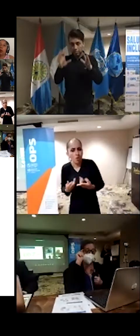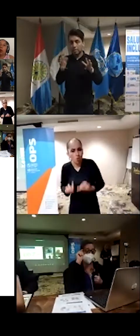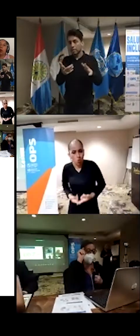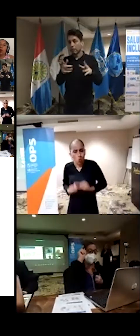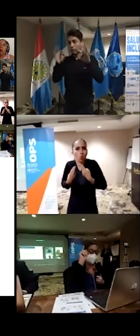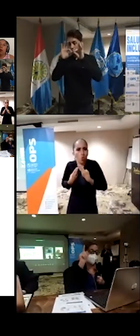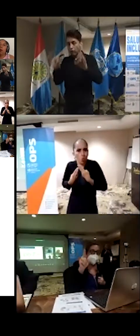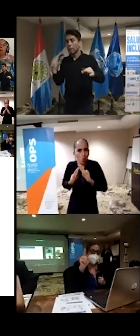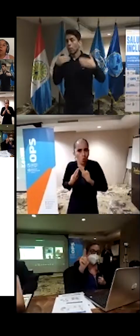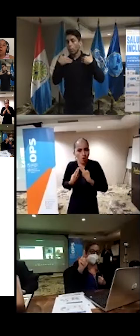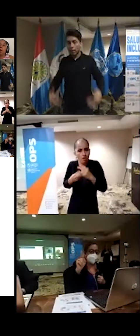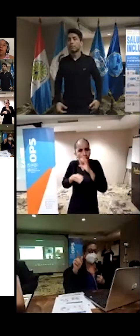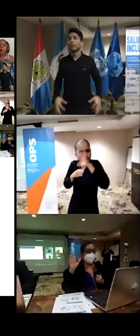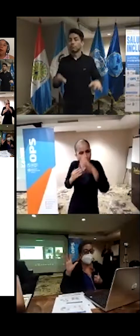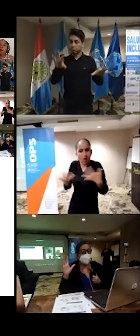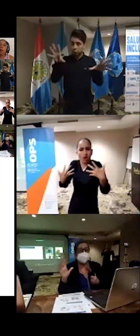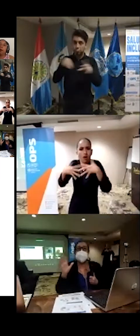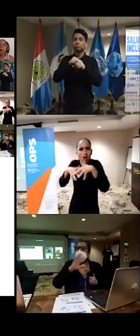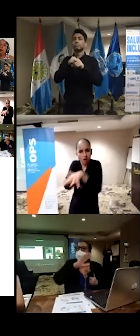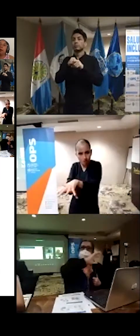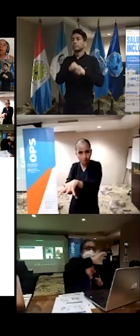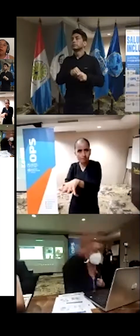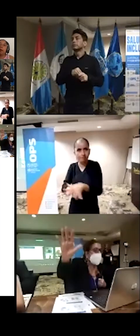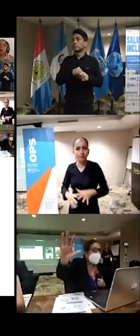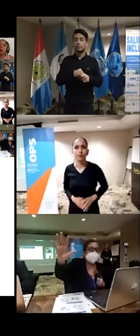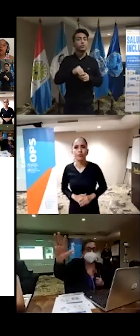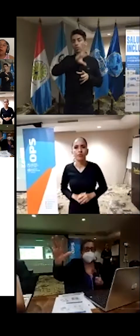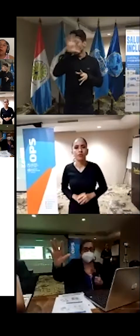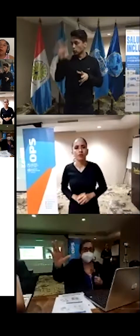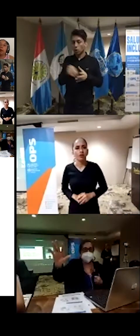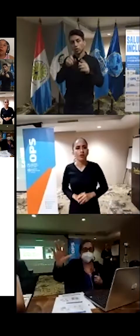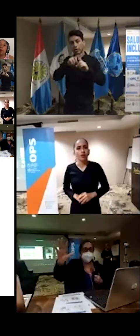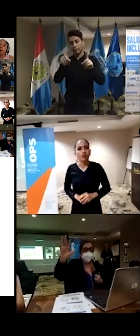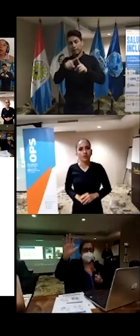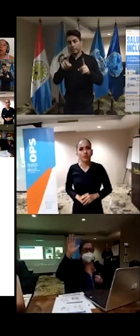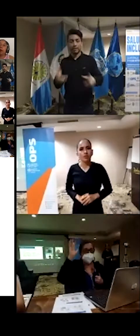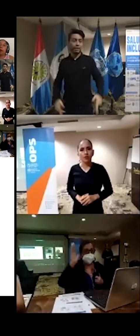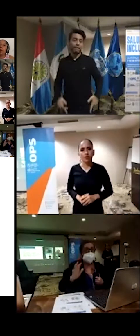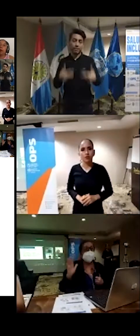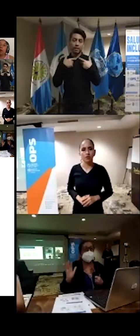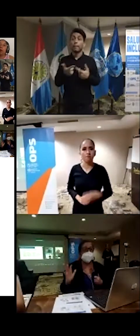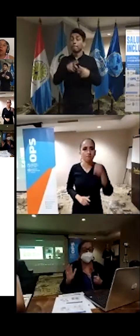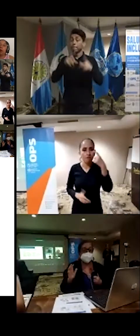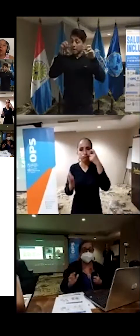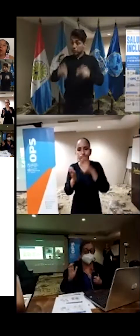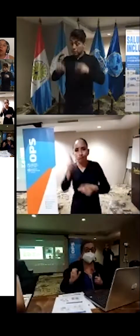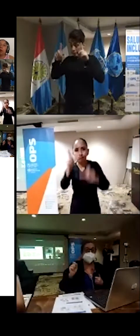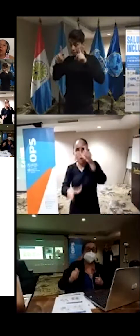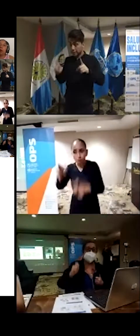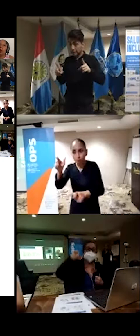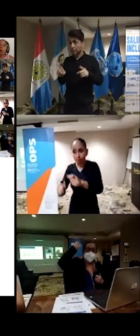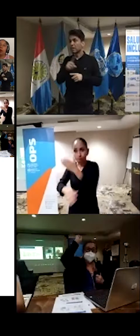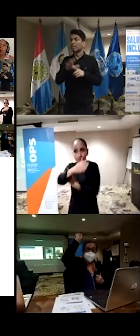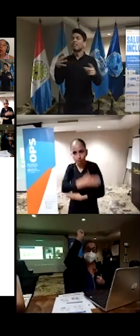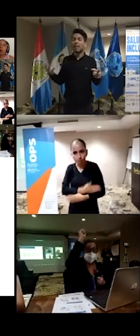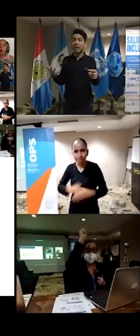humanitario e integral. Toman en cuenta todos los ciclos de vida. Las personas con discapacidad son